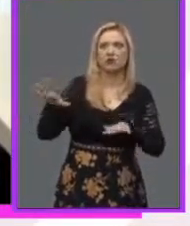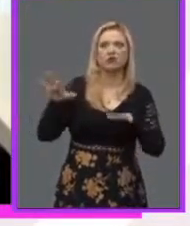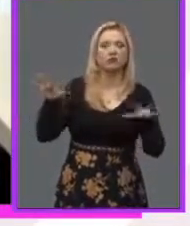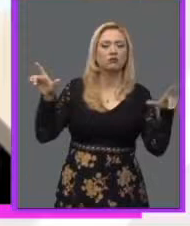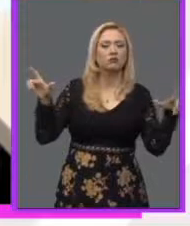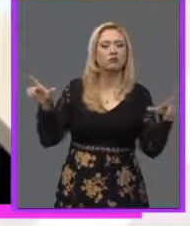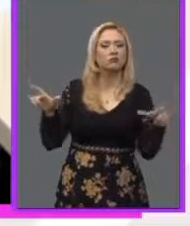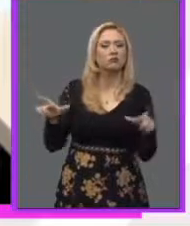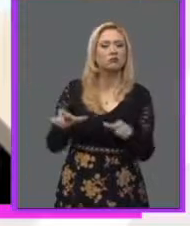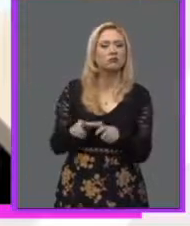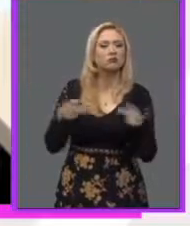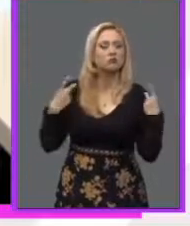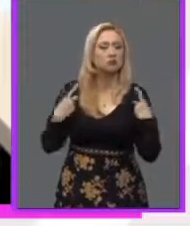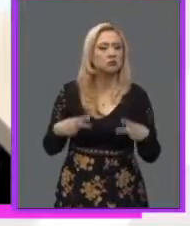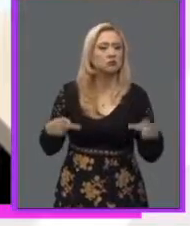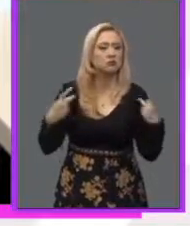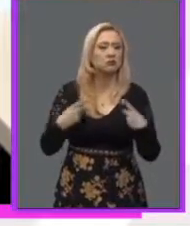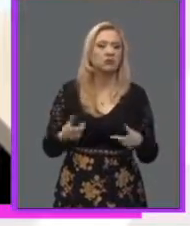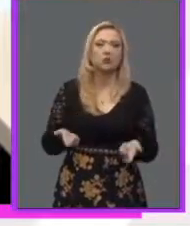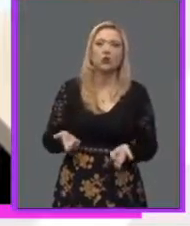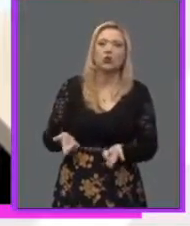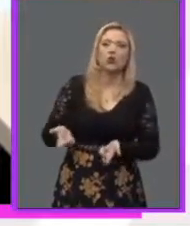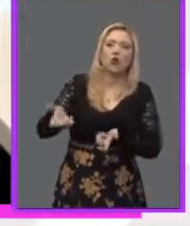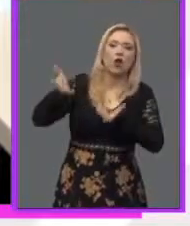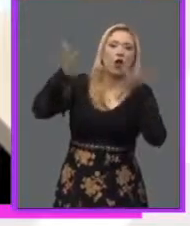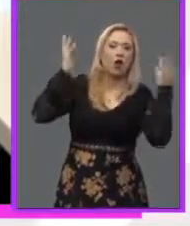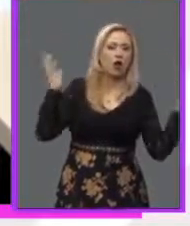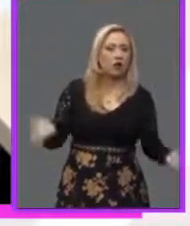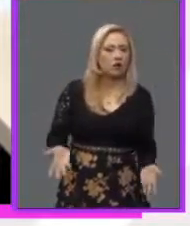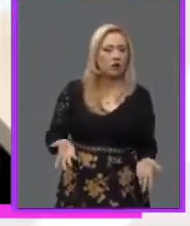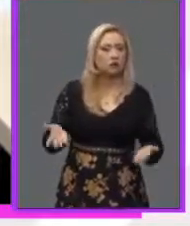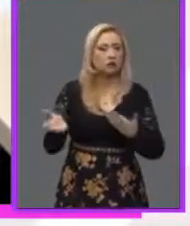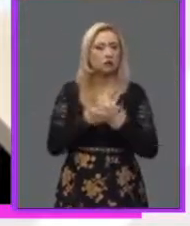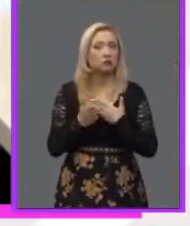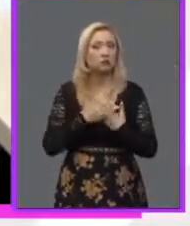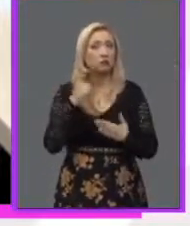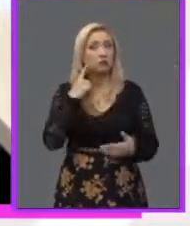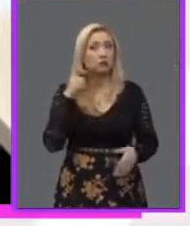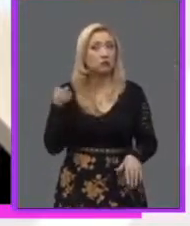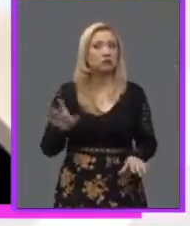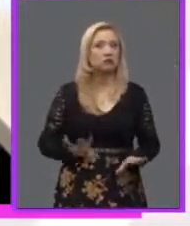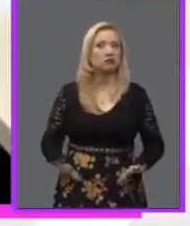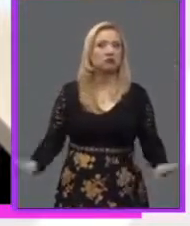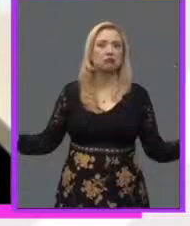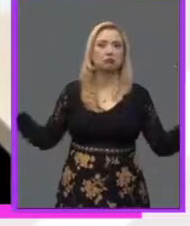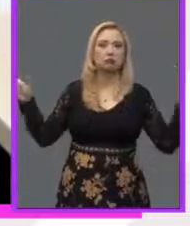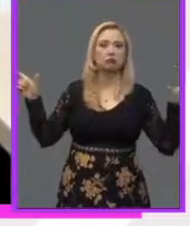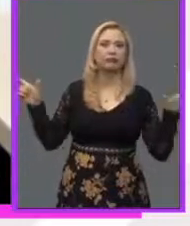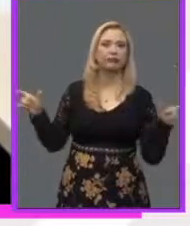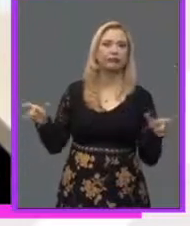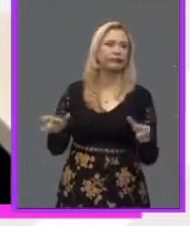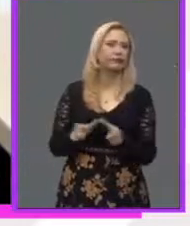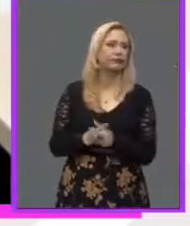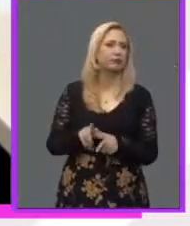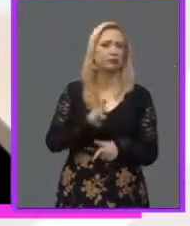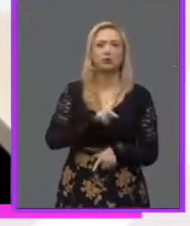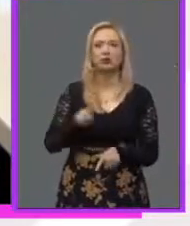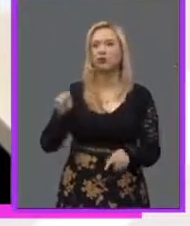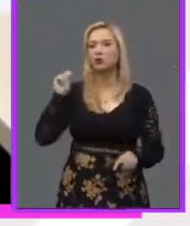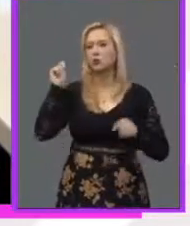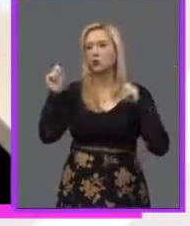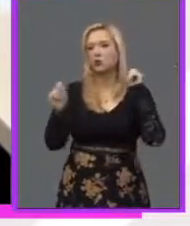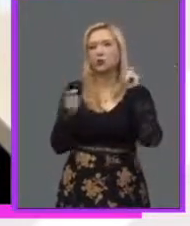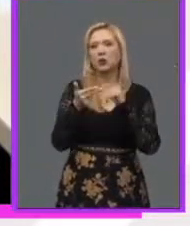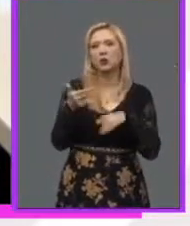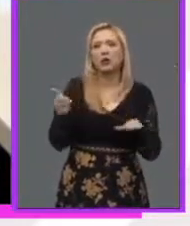despoblando Venecia con todos los costos que está generando. Próximamente, pues si sigue esa tendencia, verdaderamente se va a volver una ciudad parque